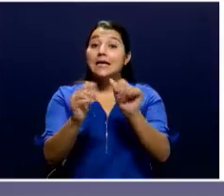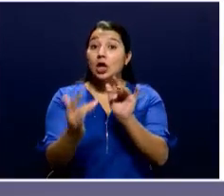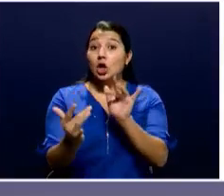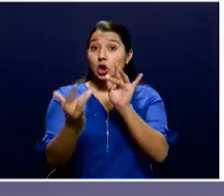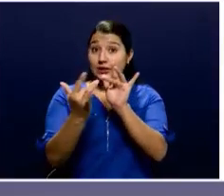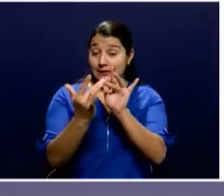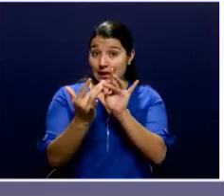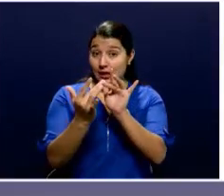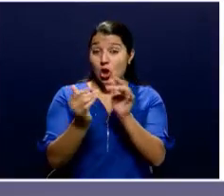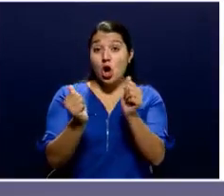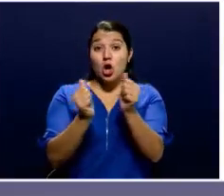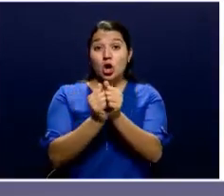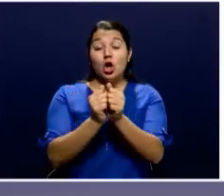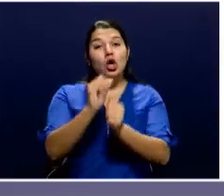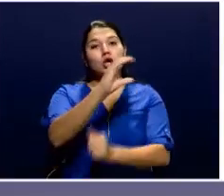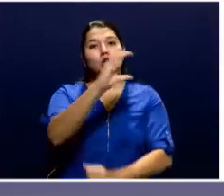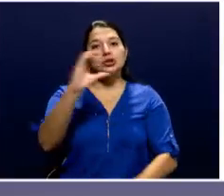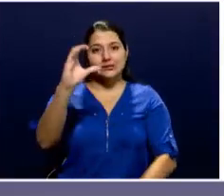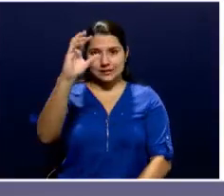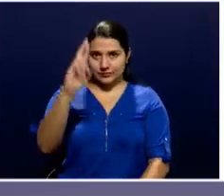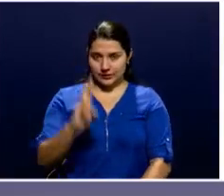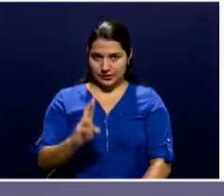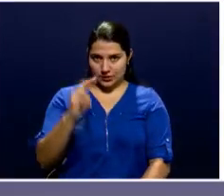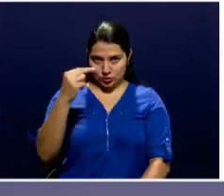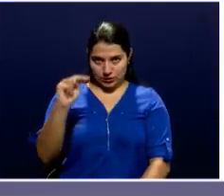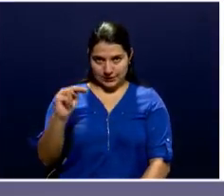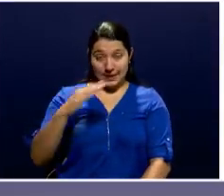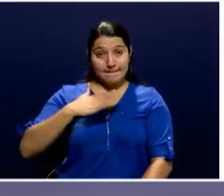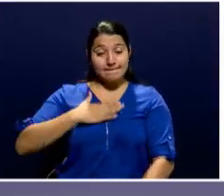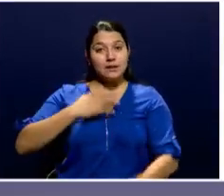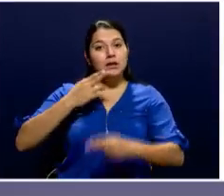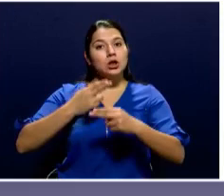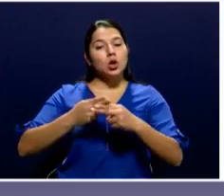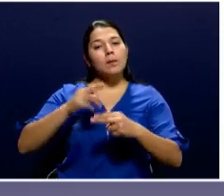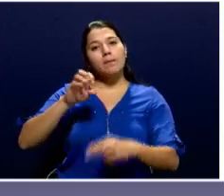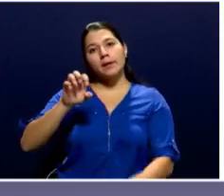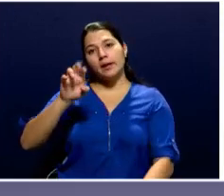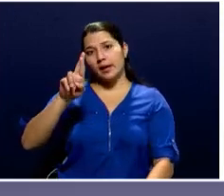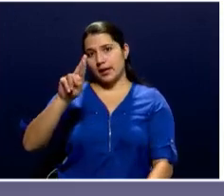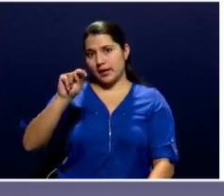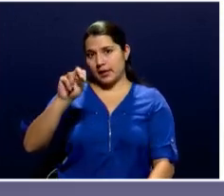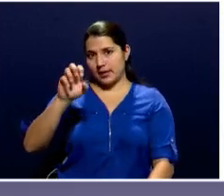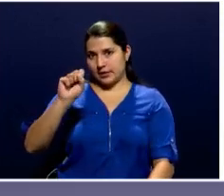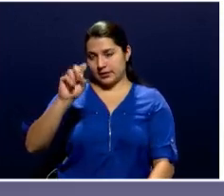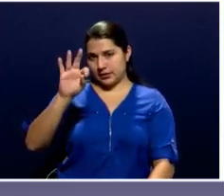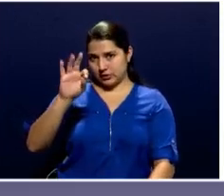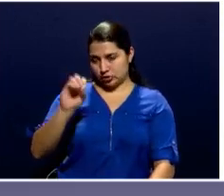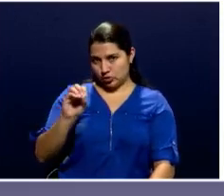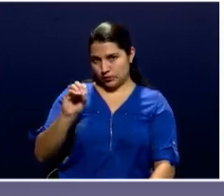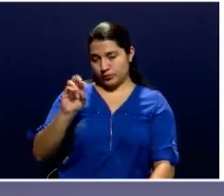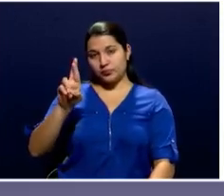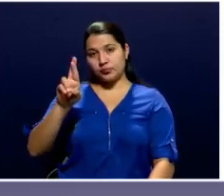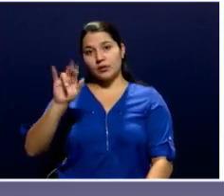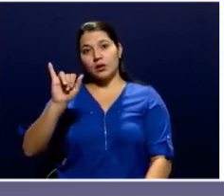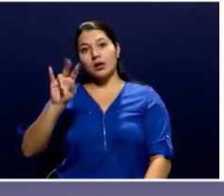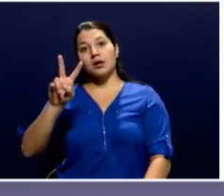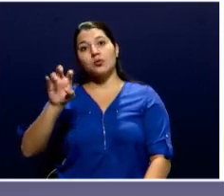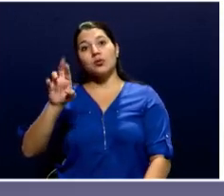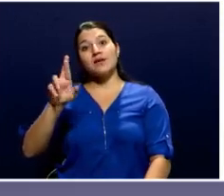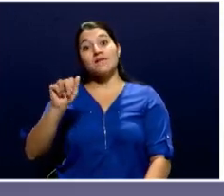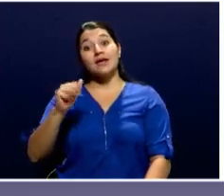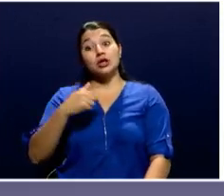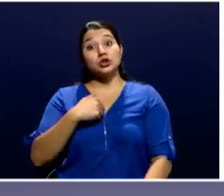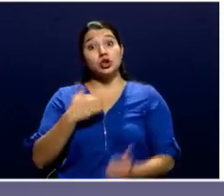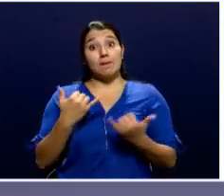conectados a la señal de Costa Rica Noticias. Soy Ernesto Rivera y estoy en vivo a las 8:05 de la